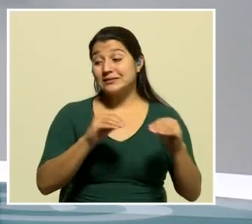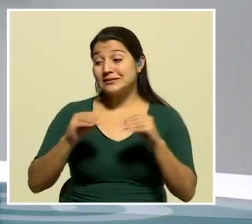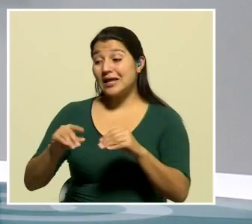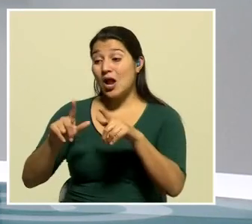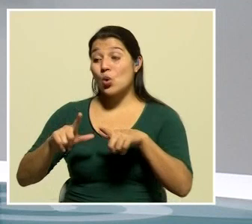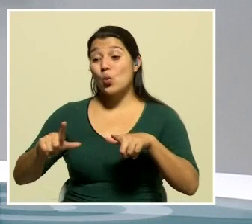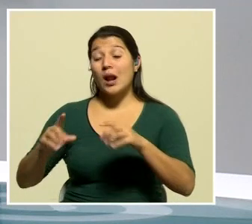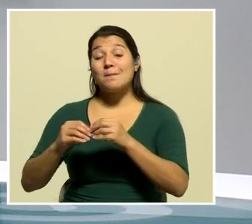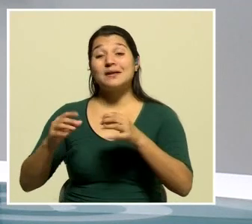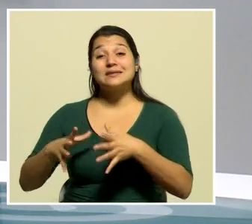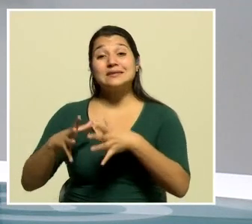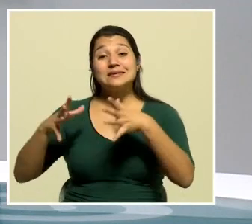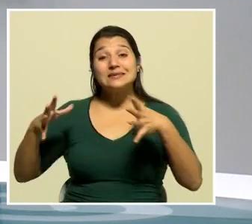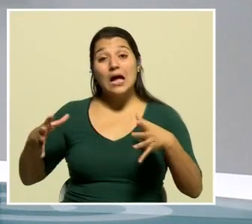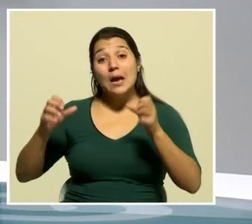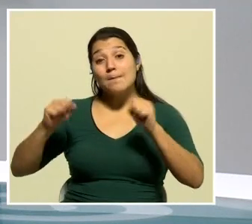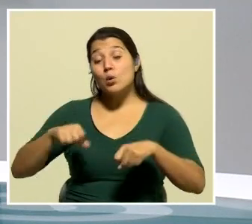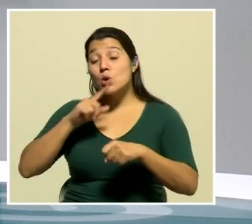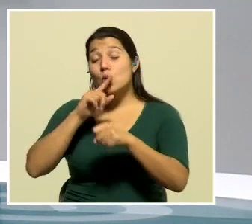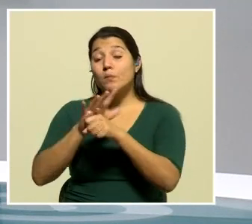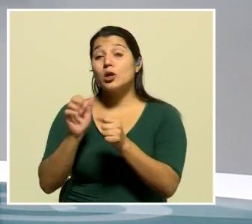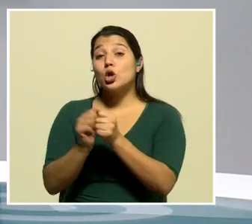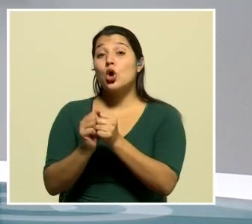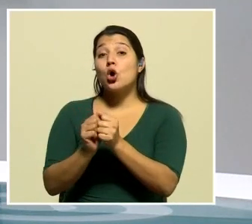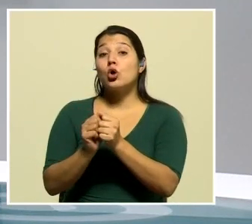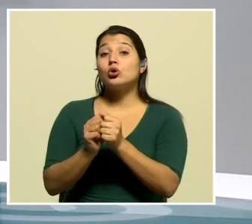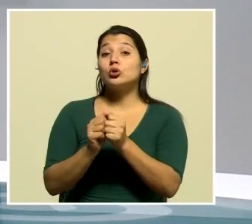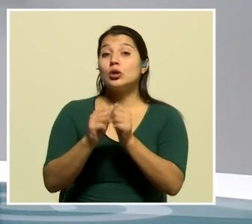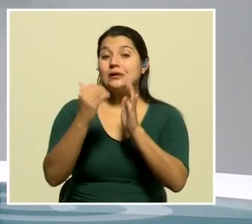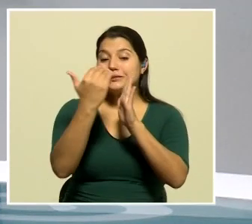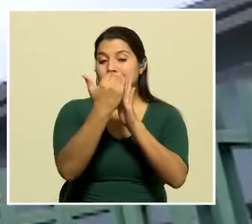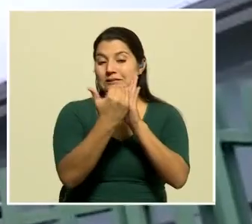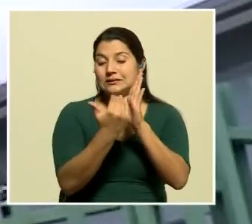que cumpla con los lineamientos del Ministerio de Salud.